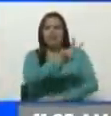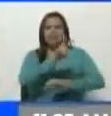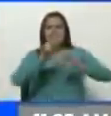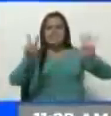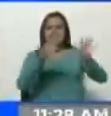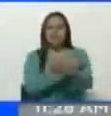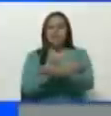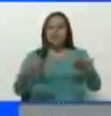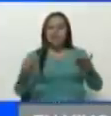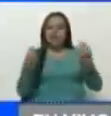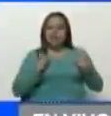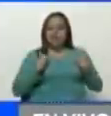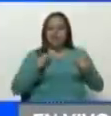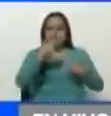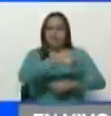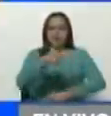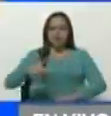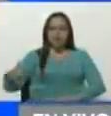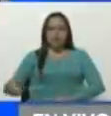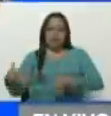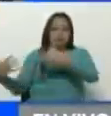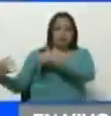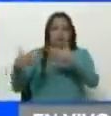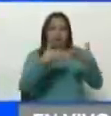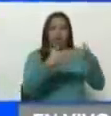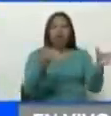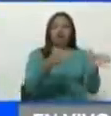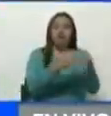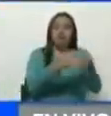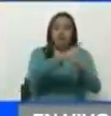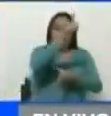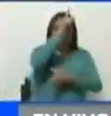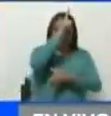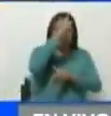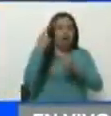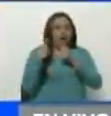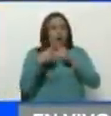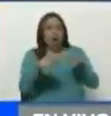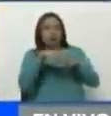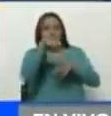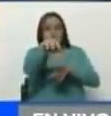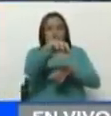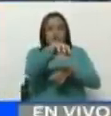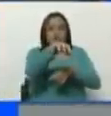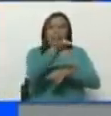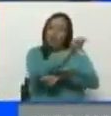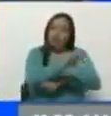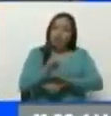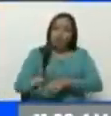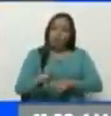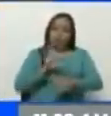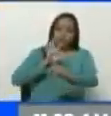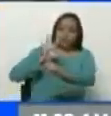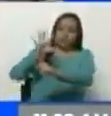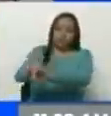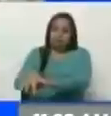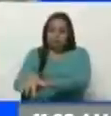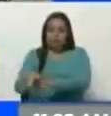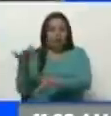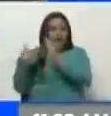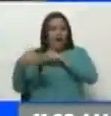No solo fue el fascismo de Alemania, la mitad de las legiones que se lanzaron contra la Unión